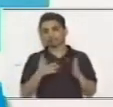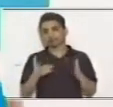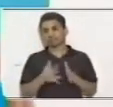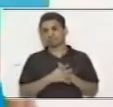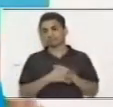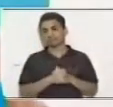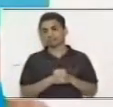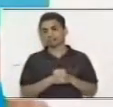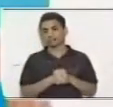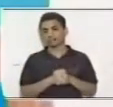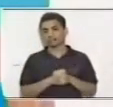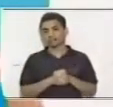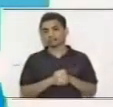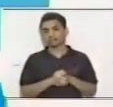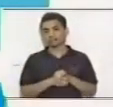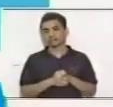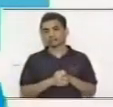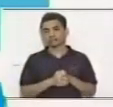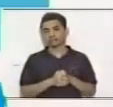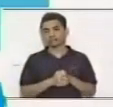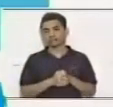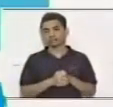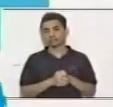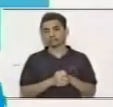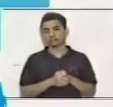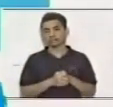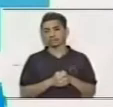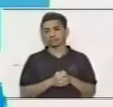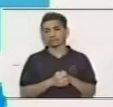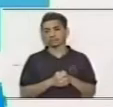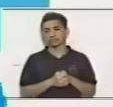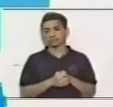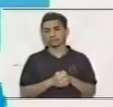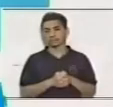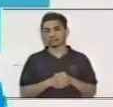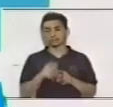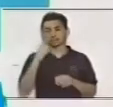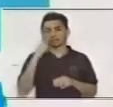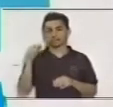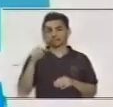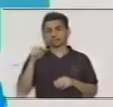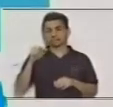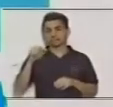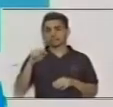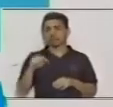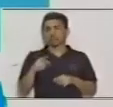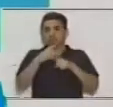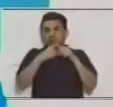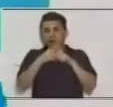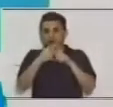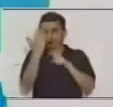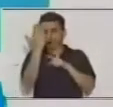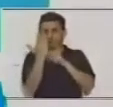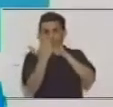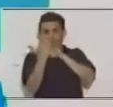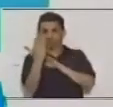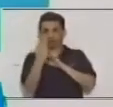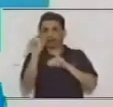aquí y operaciones aquí. Entonces, por favor, coloquen aquí el título operar. Solo